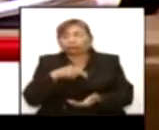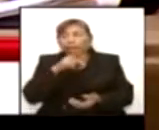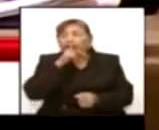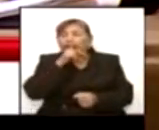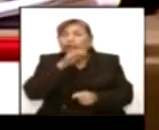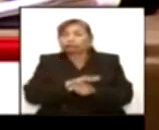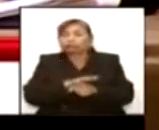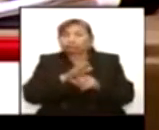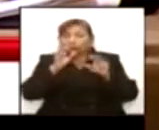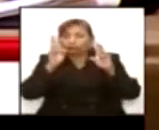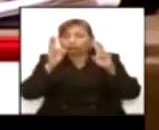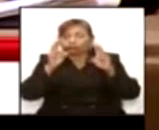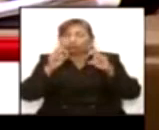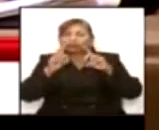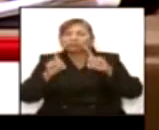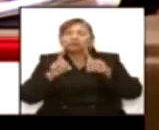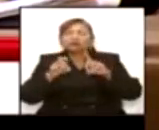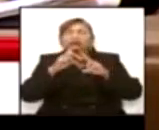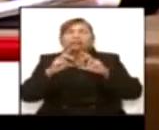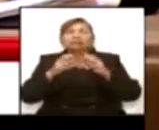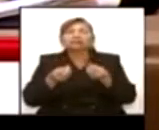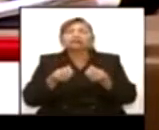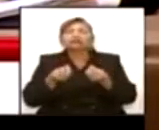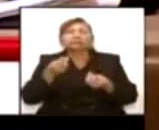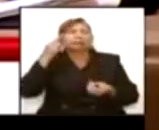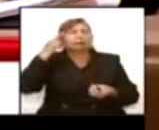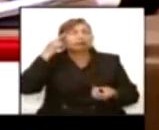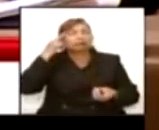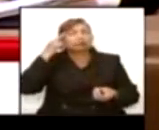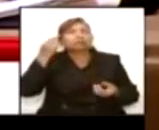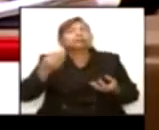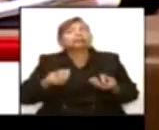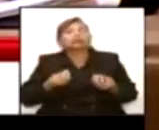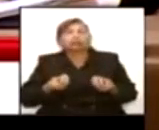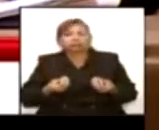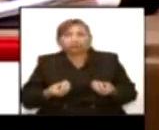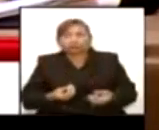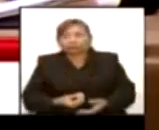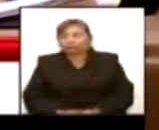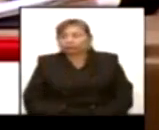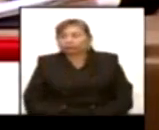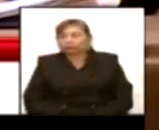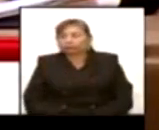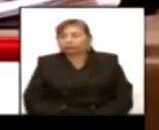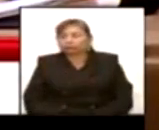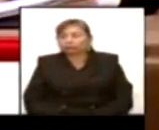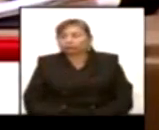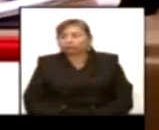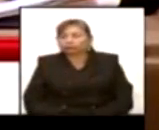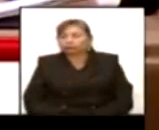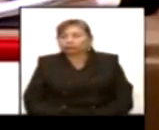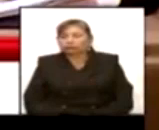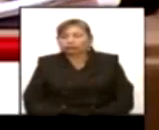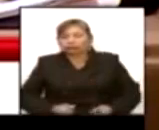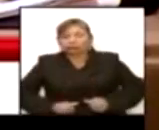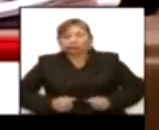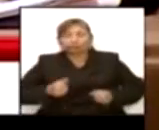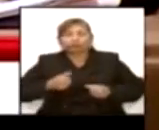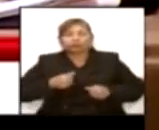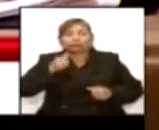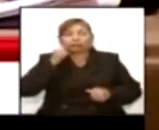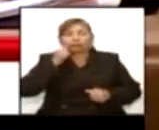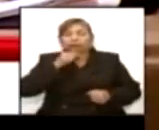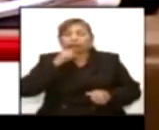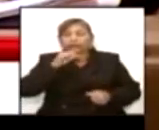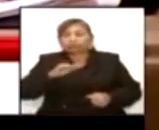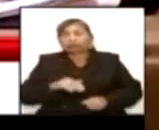comprometidos con este tema, indagar las razones por las cuales realmente se perdió la vida de